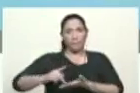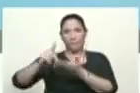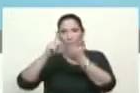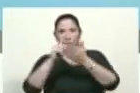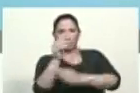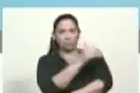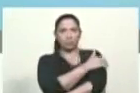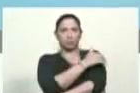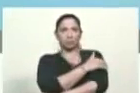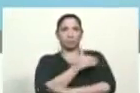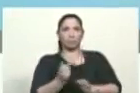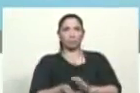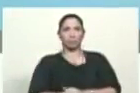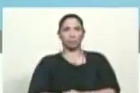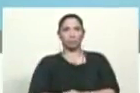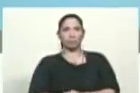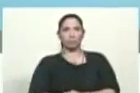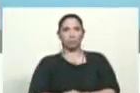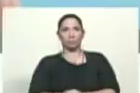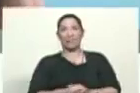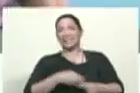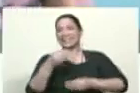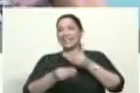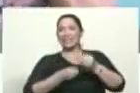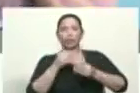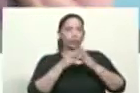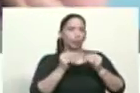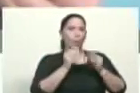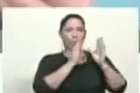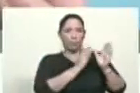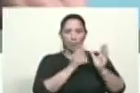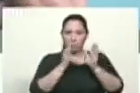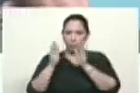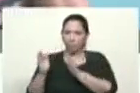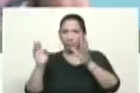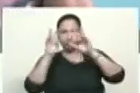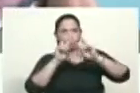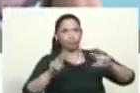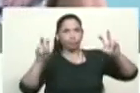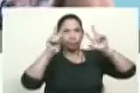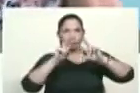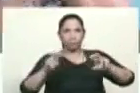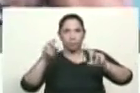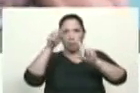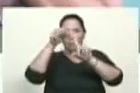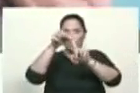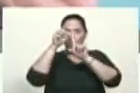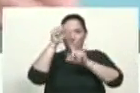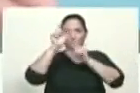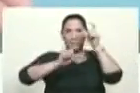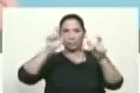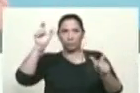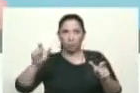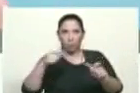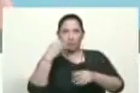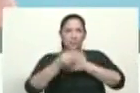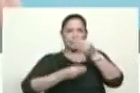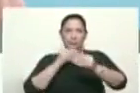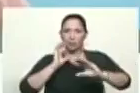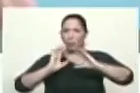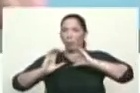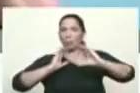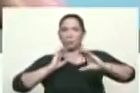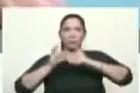derecha. Se hizo todo el proceso, se examinó a los postulantes, se hicieron todas las